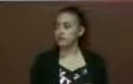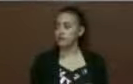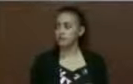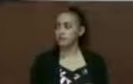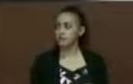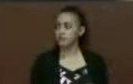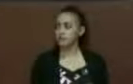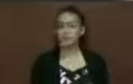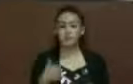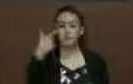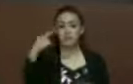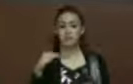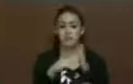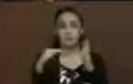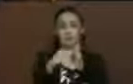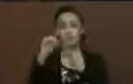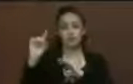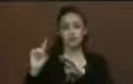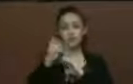de dólares.